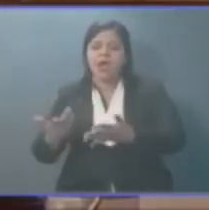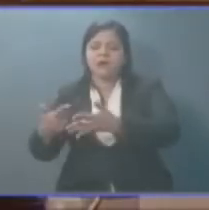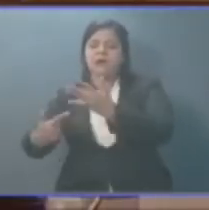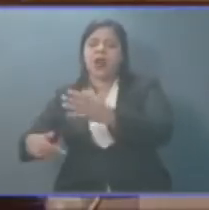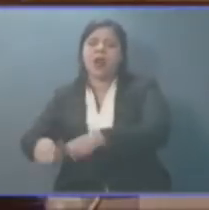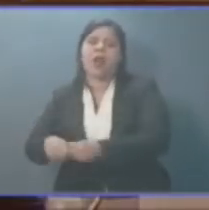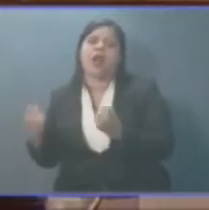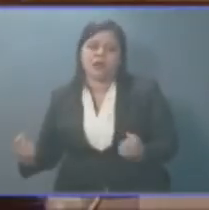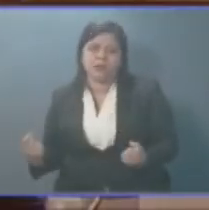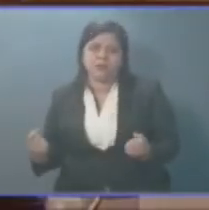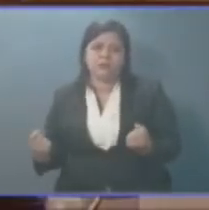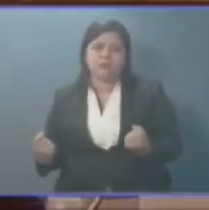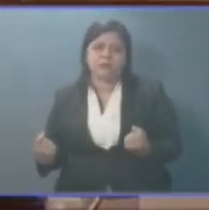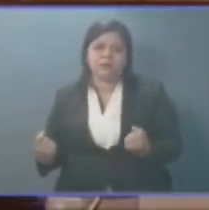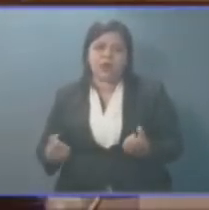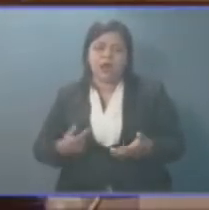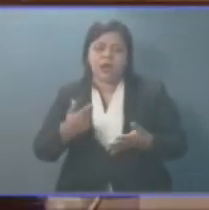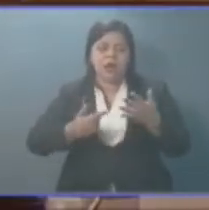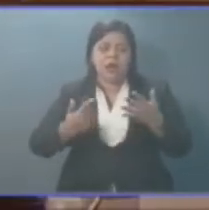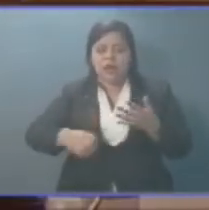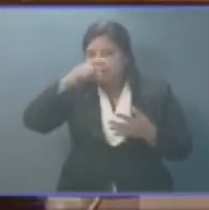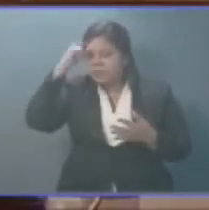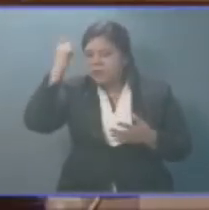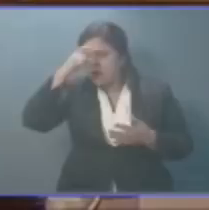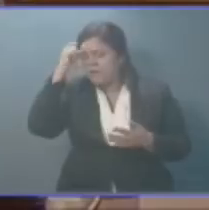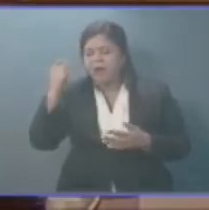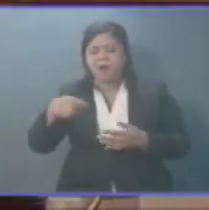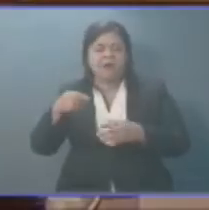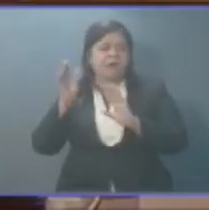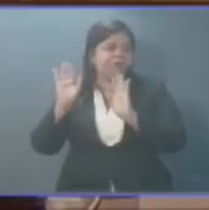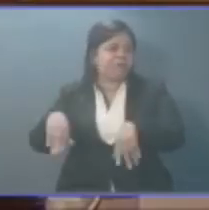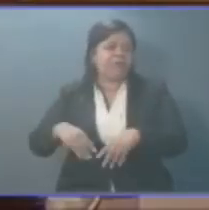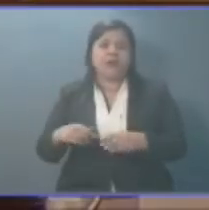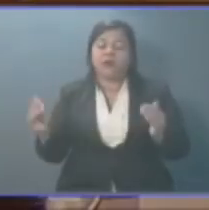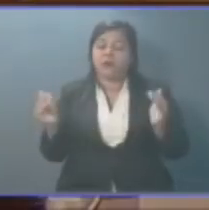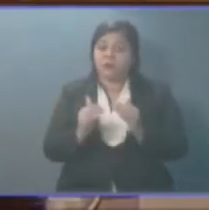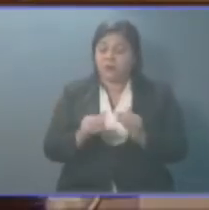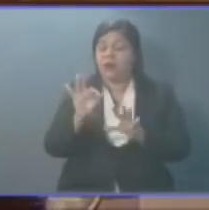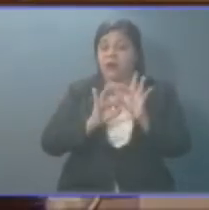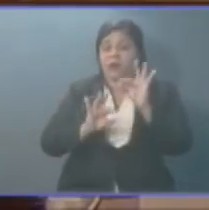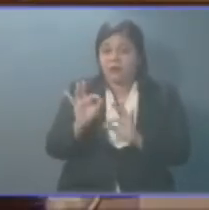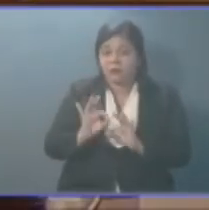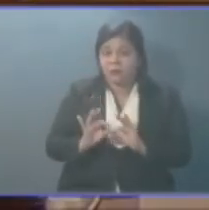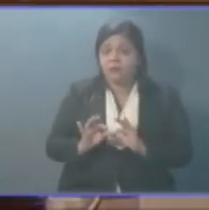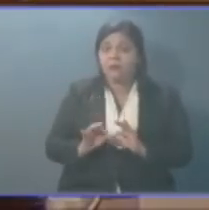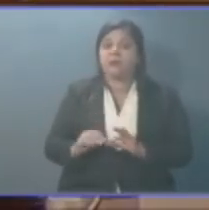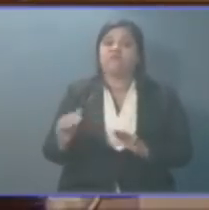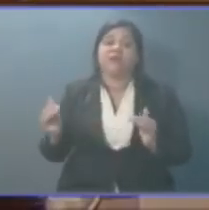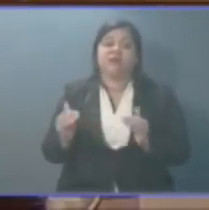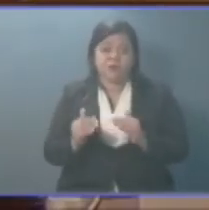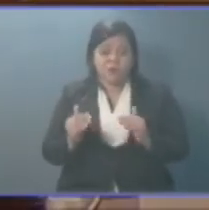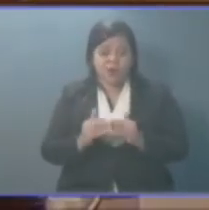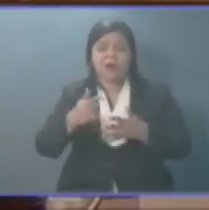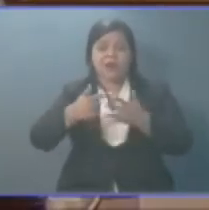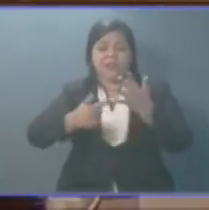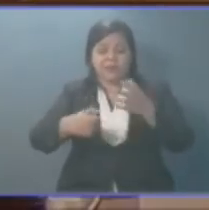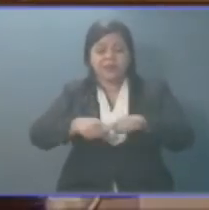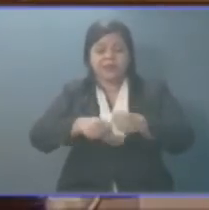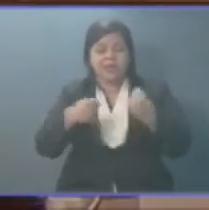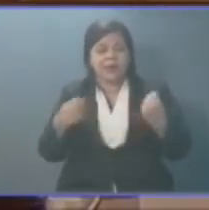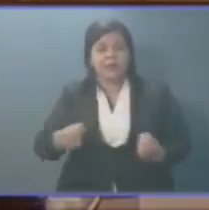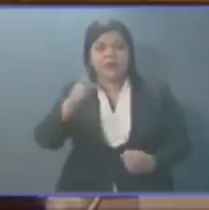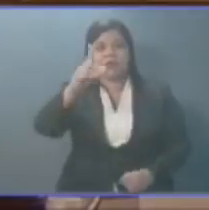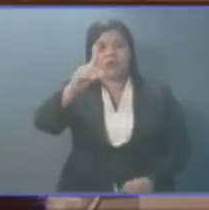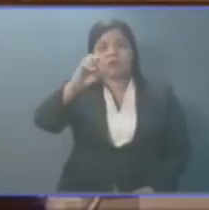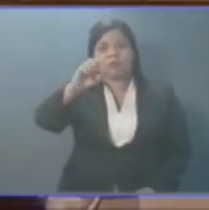han incumplido la legislación laboral, incluso han llegado al tema delictivo, que si se aplicara